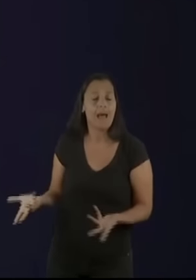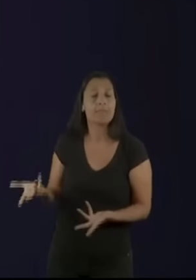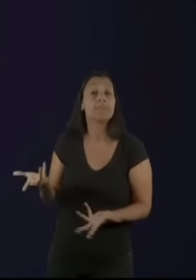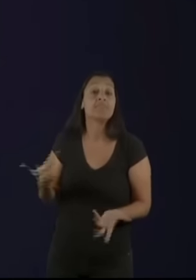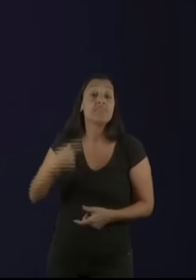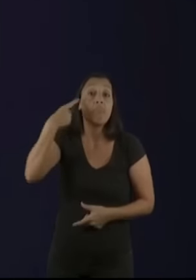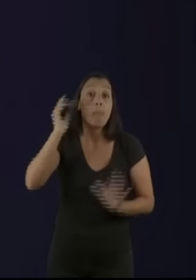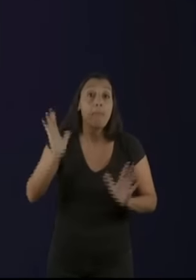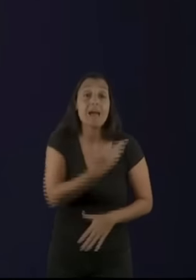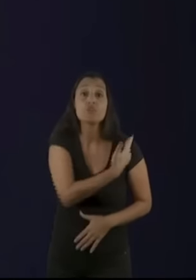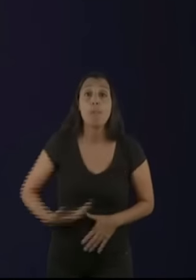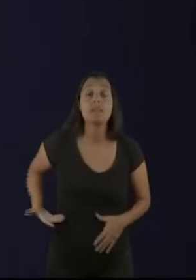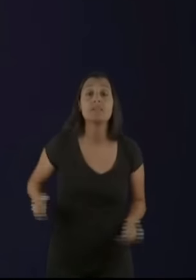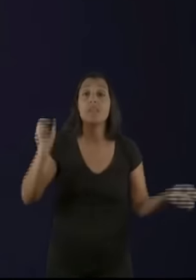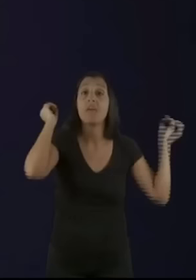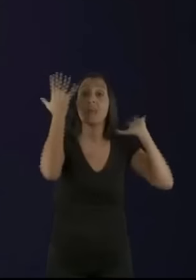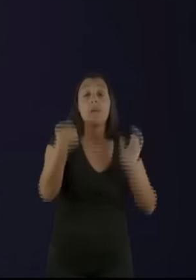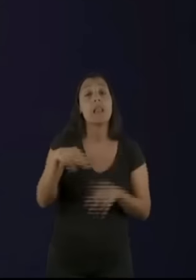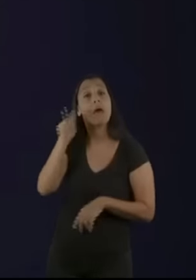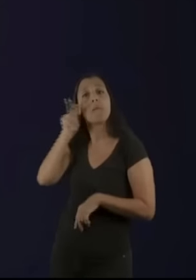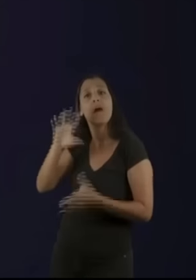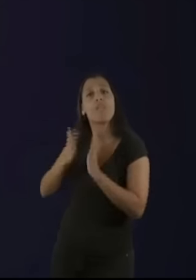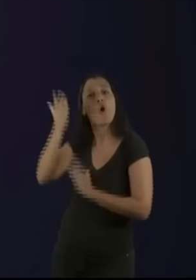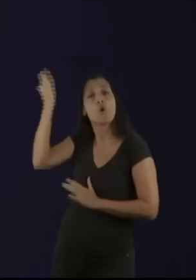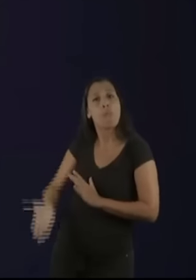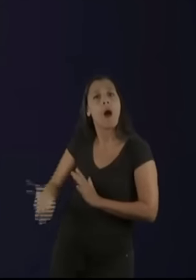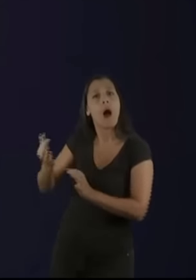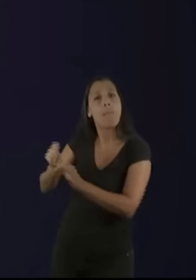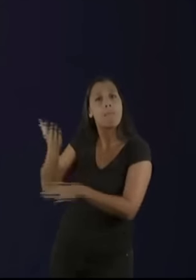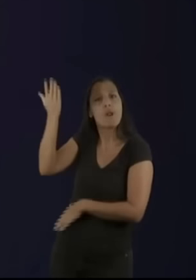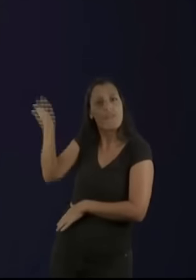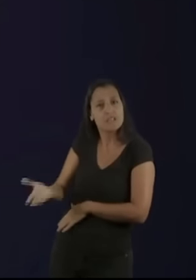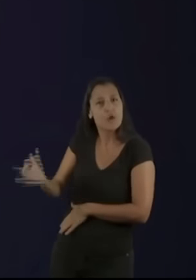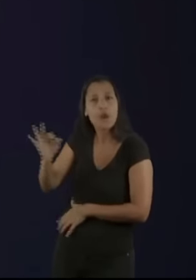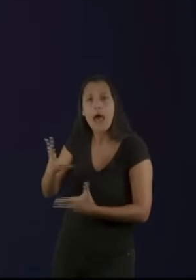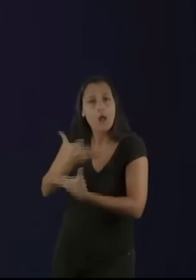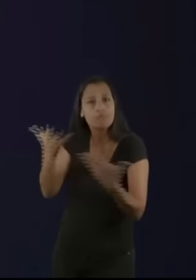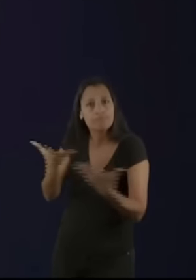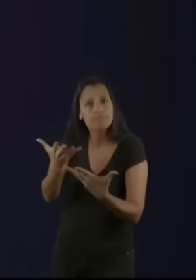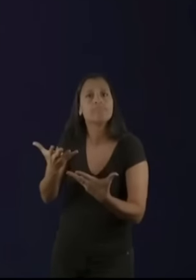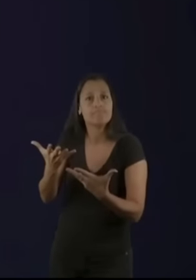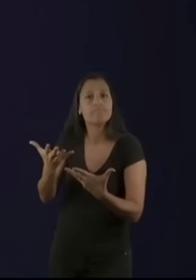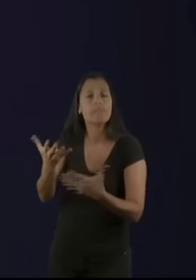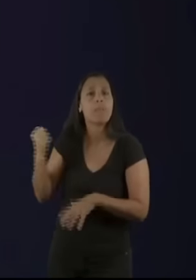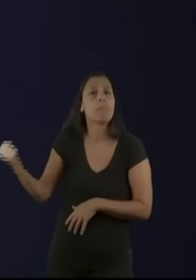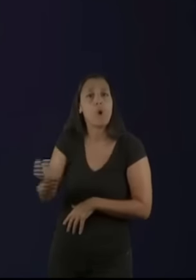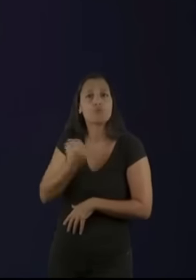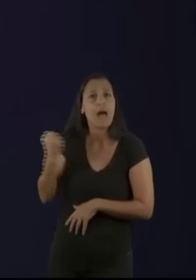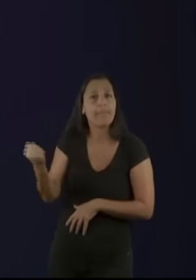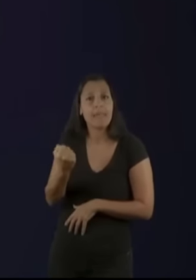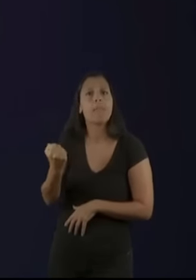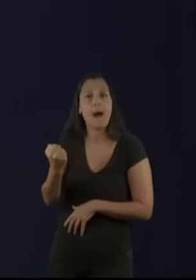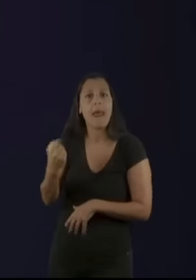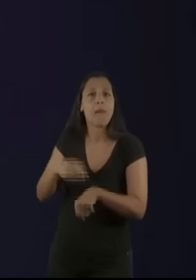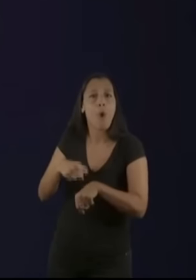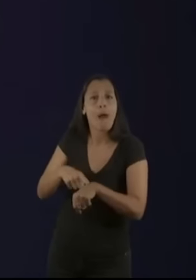que ha que ha tenido que ha puesto en en en la en el orden de de